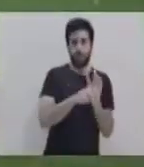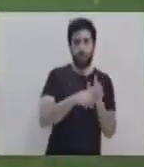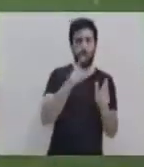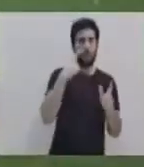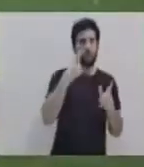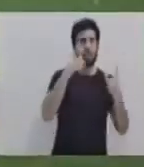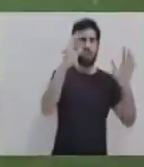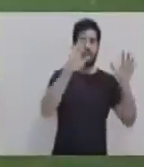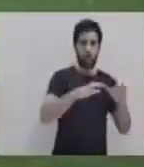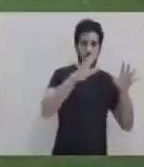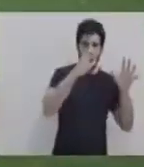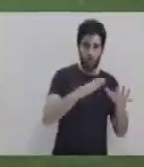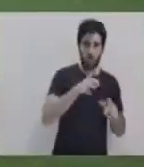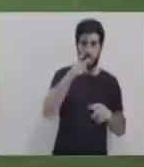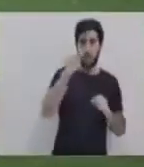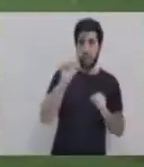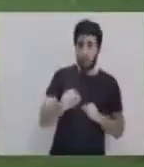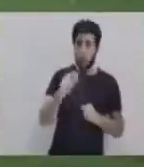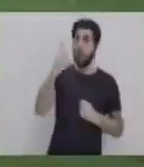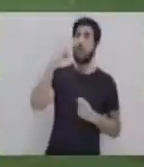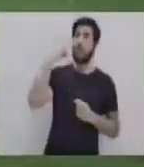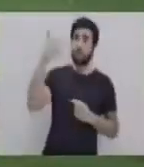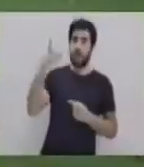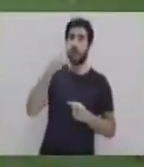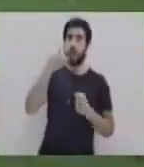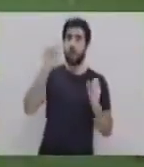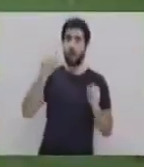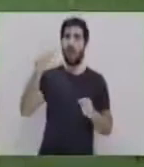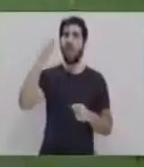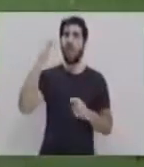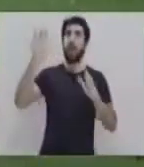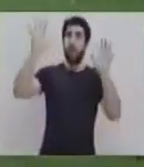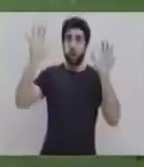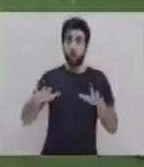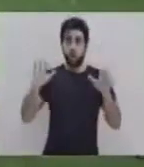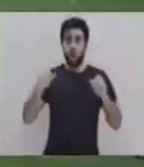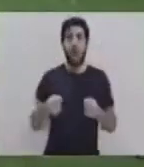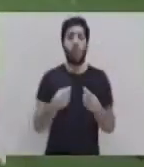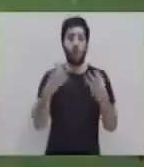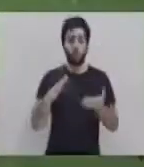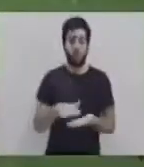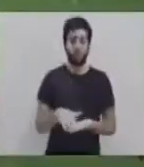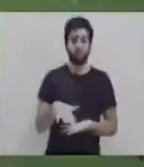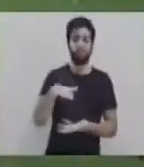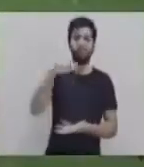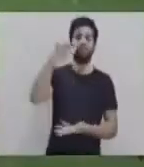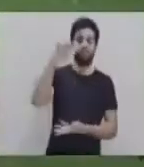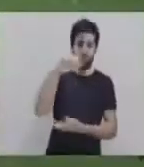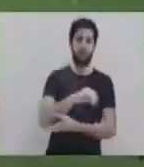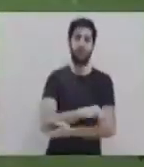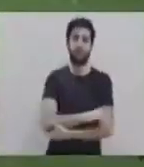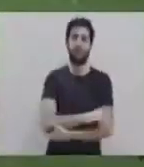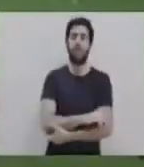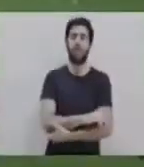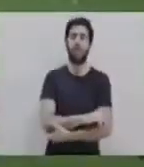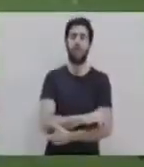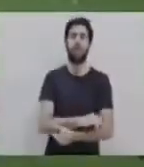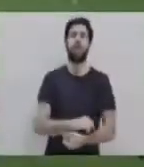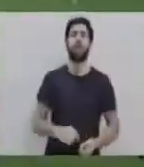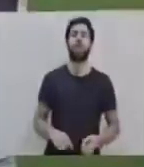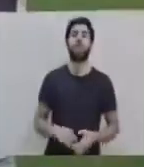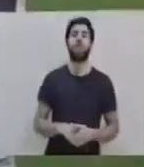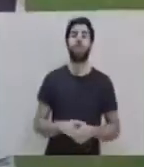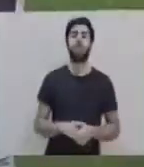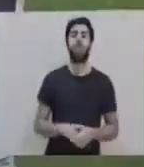lluvia. La lluvia podemos observar y podemos medir la cantidad de lluvia a través de diferentes sistemas.